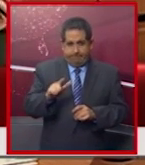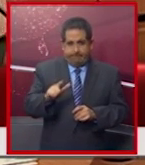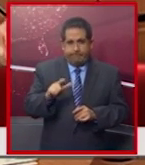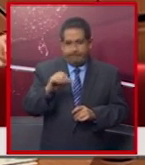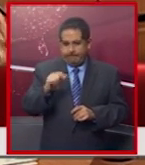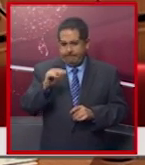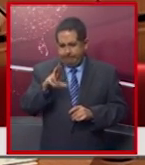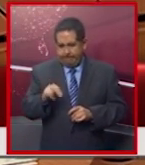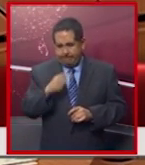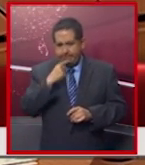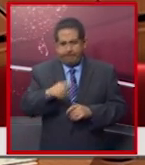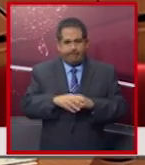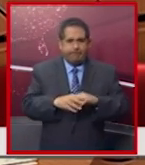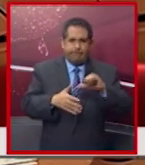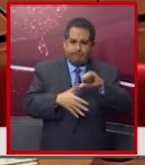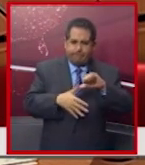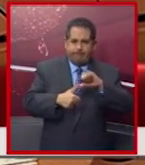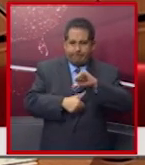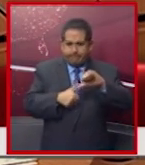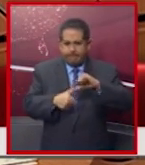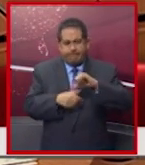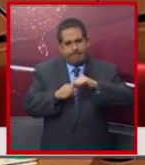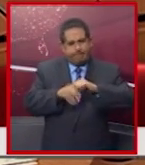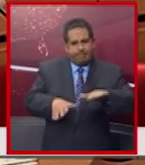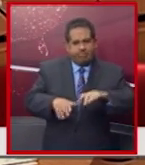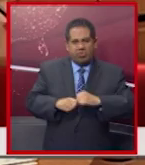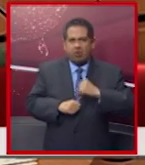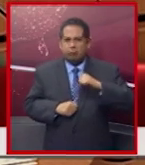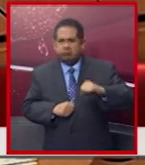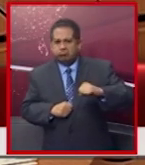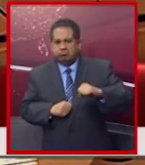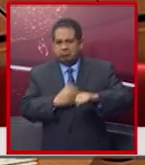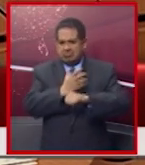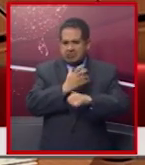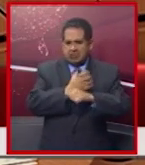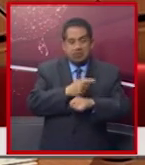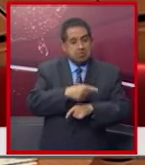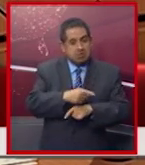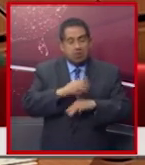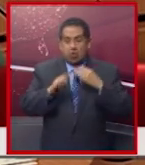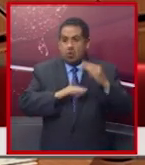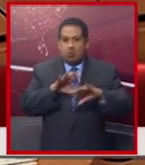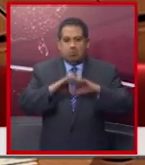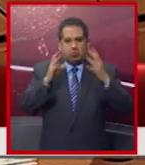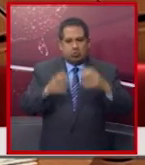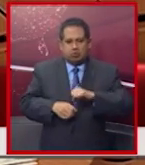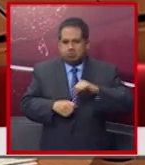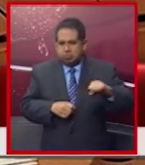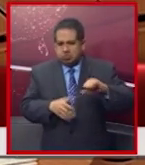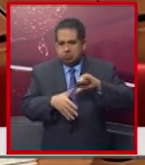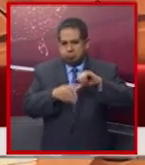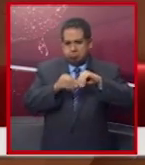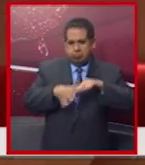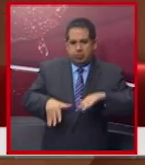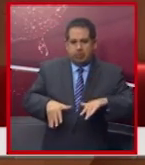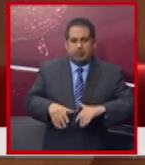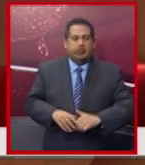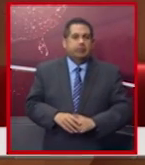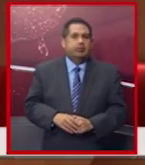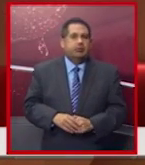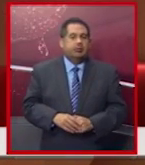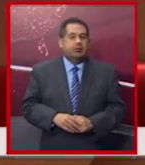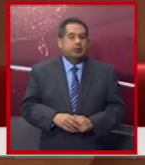historia de América Latina y el Caribe al enfrentarse a los Estados Unidos en un contexto global bipolar.